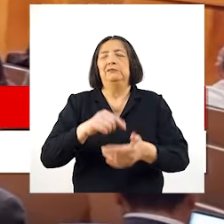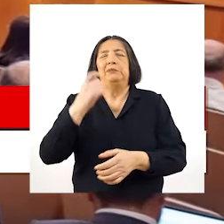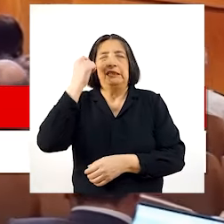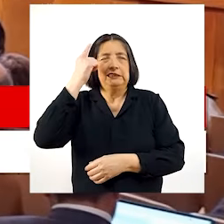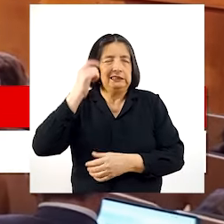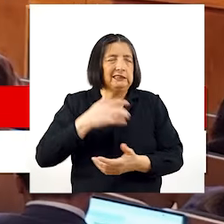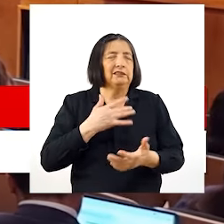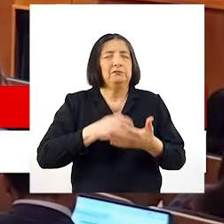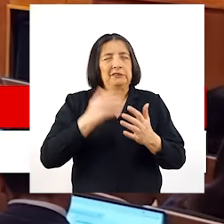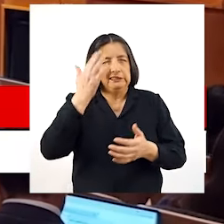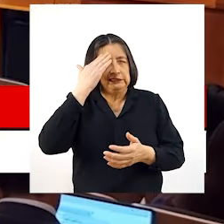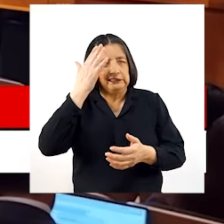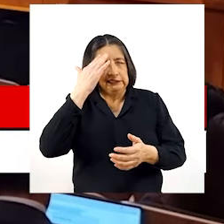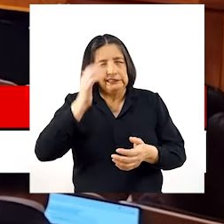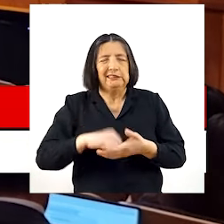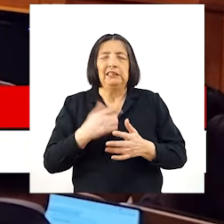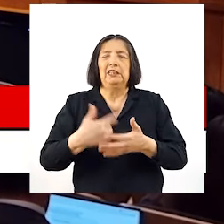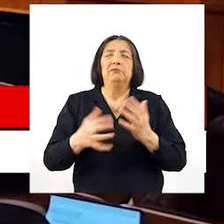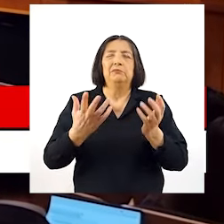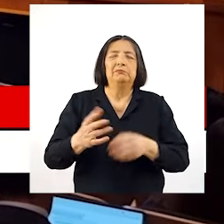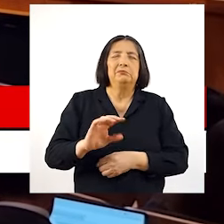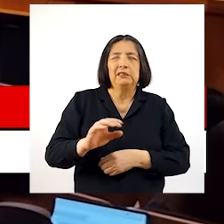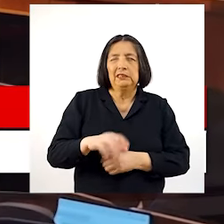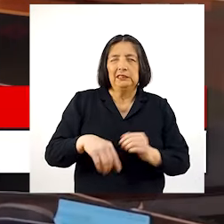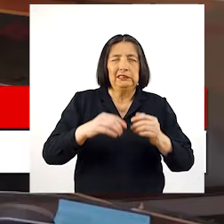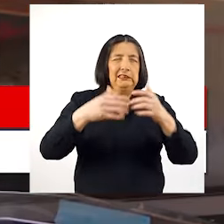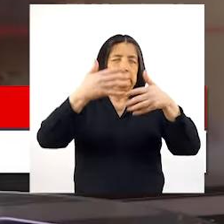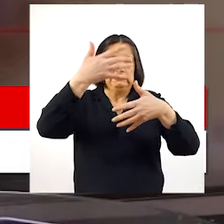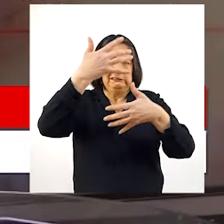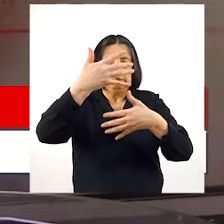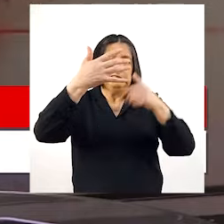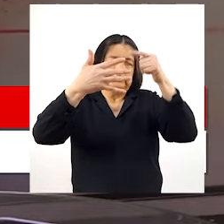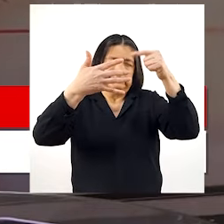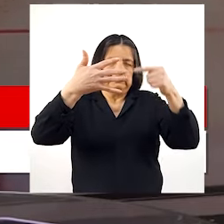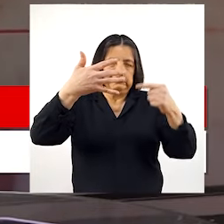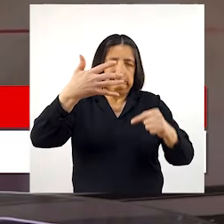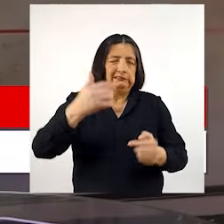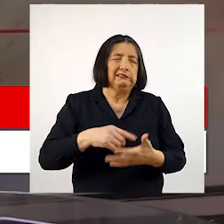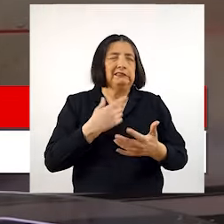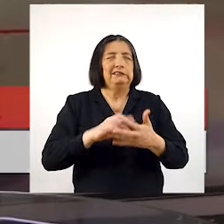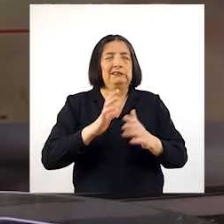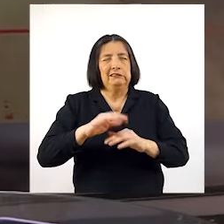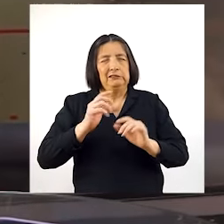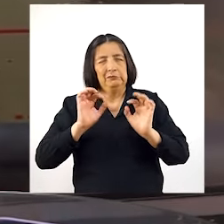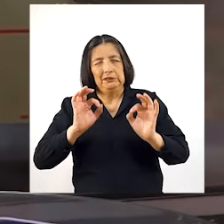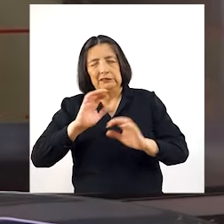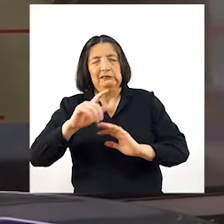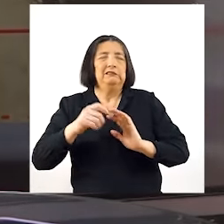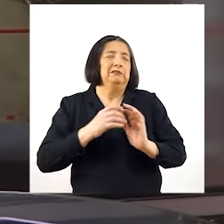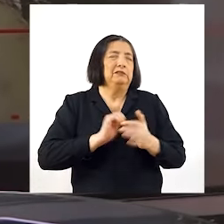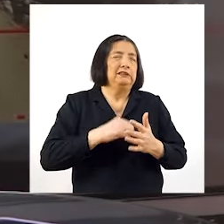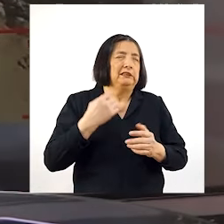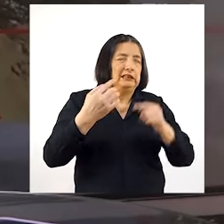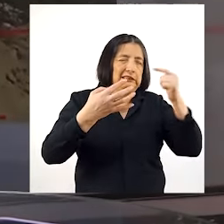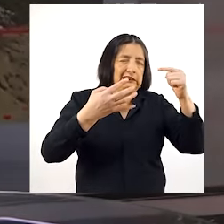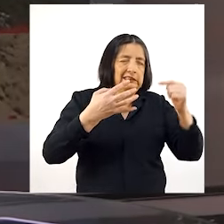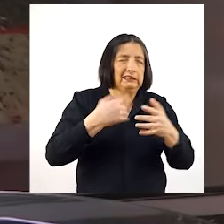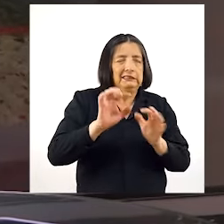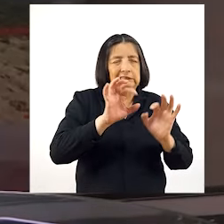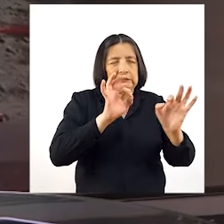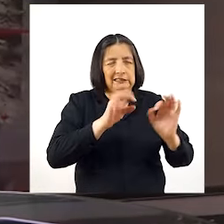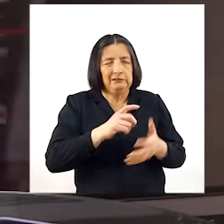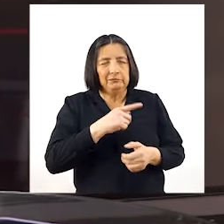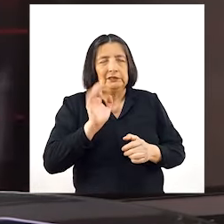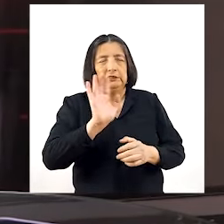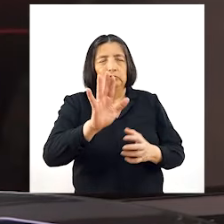para que conozcan el índice, para que conozcan los resultados también que se han identificado en cada indicador